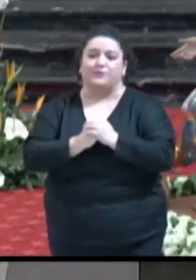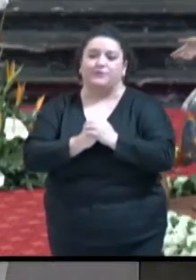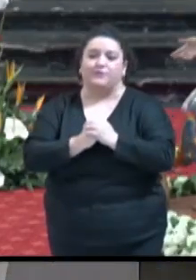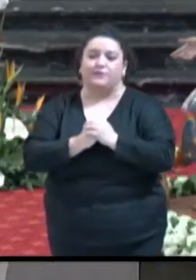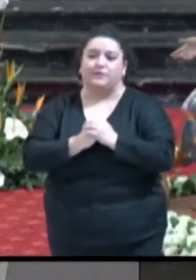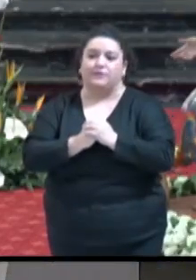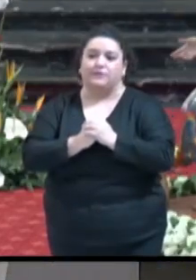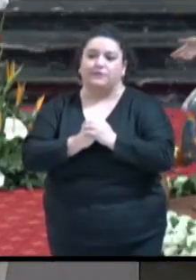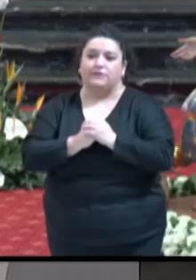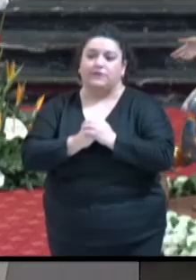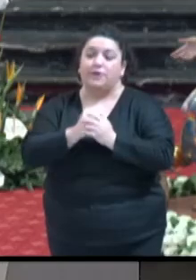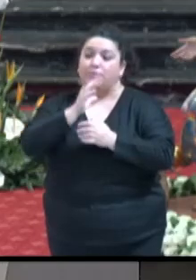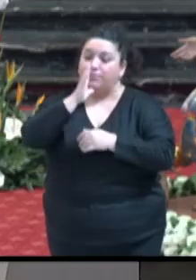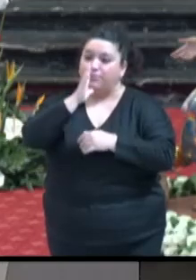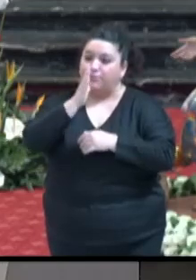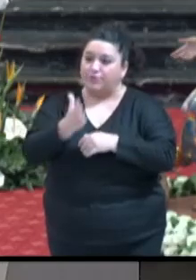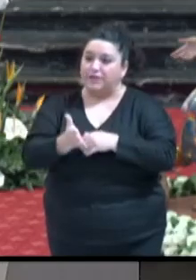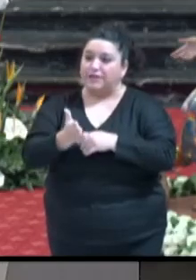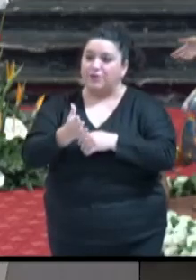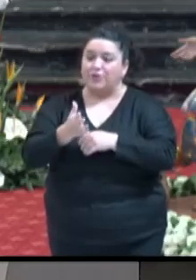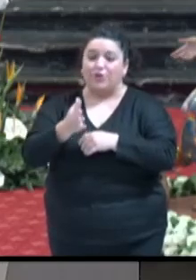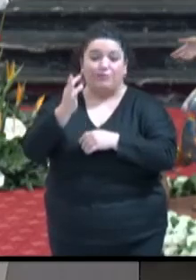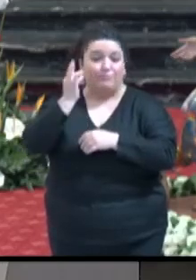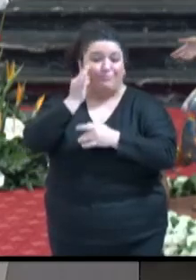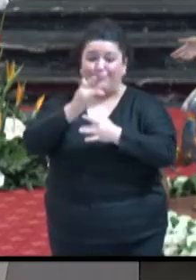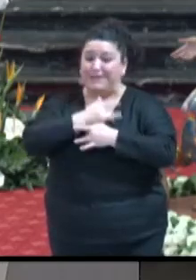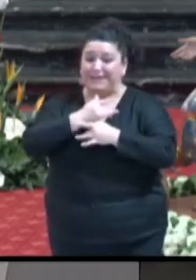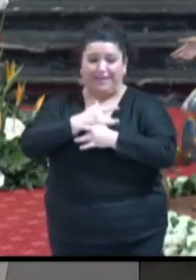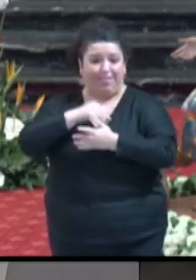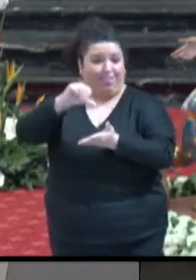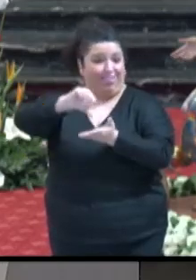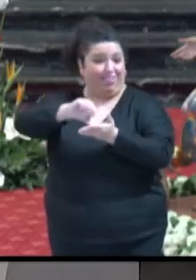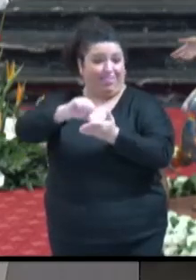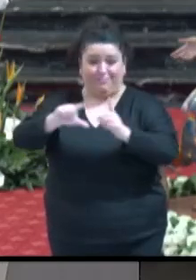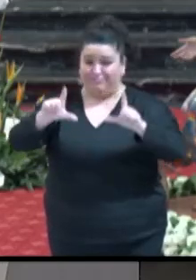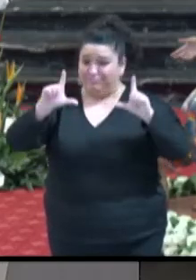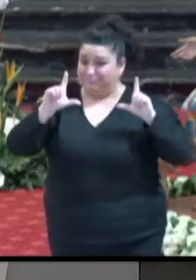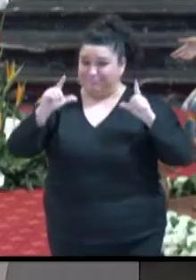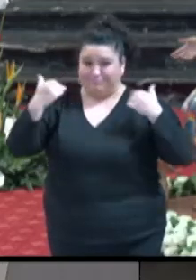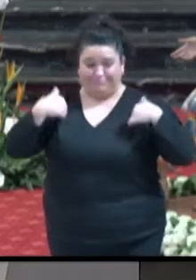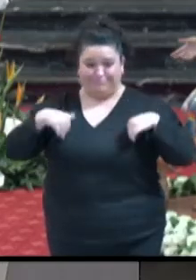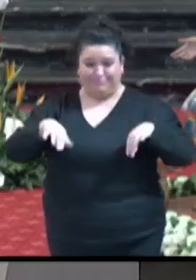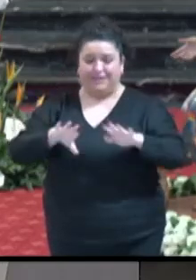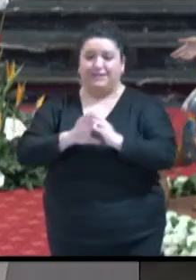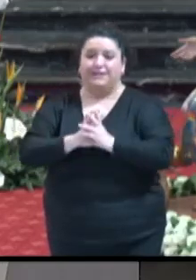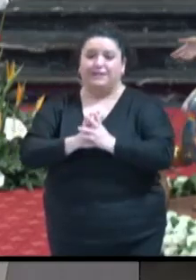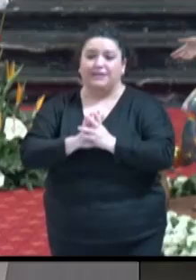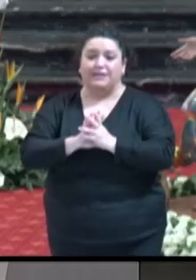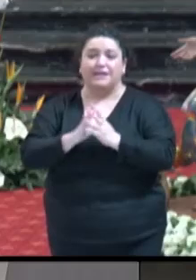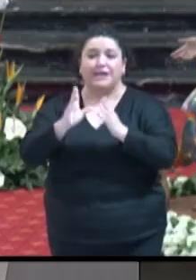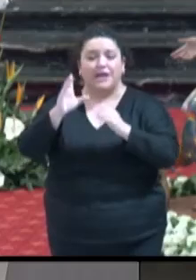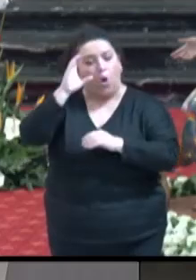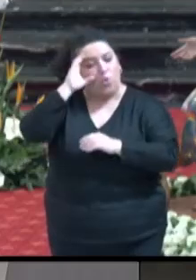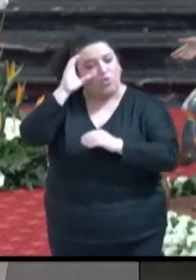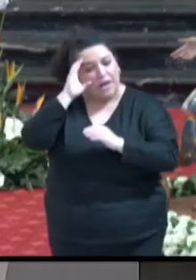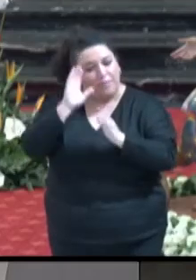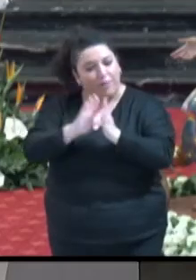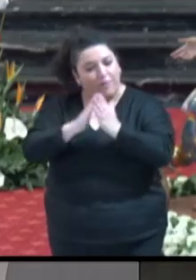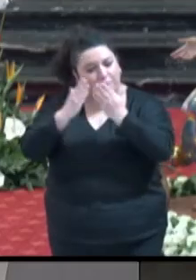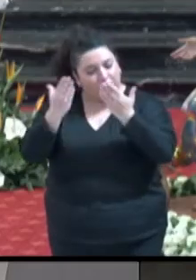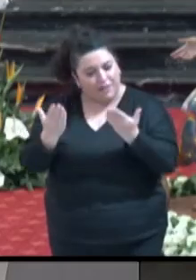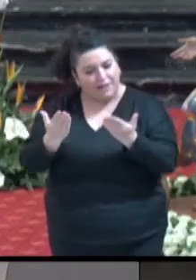nosotros por eso ella ocupa este centro y escuchamos en el evangelio esa